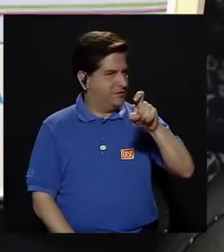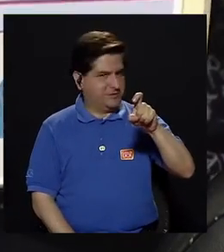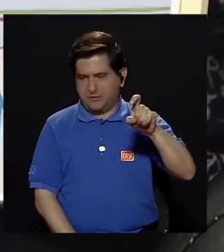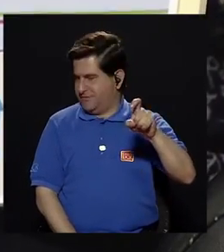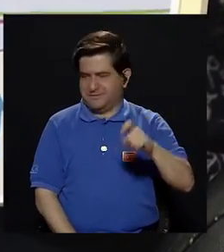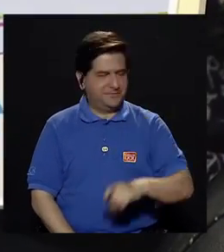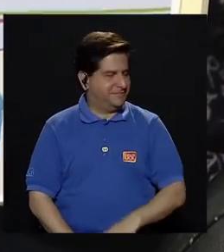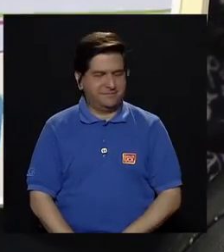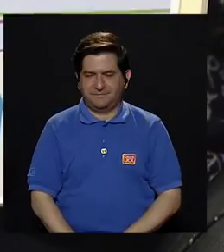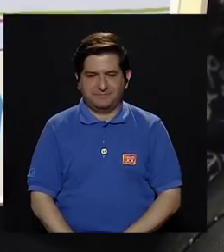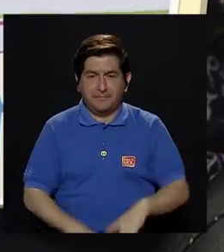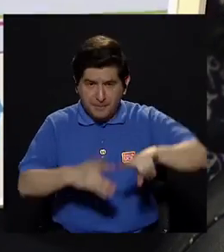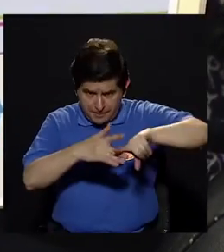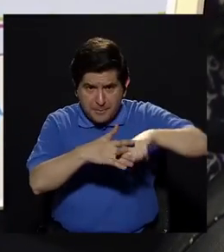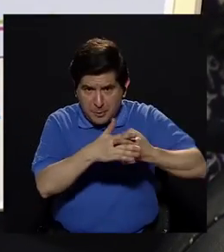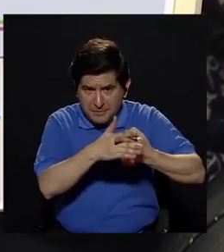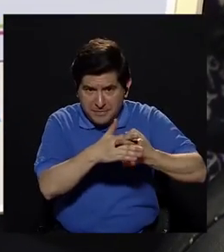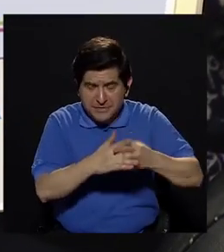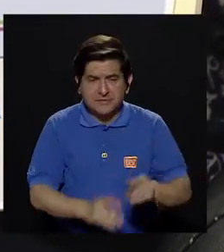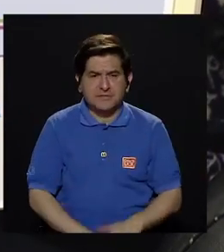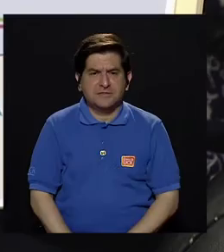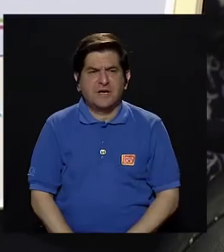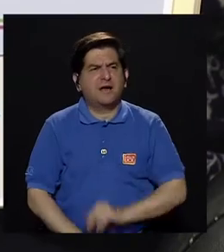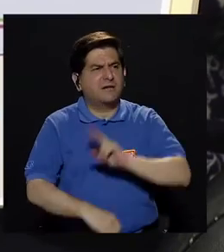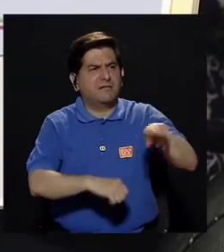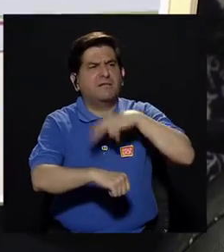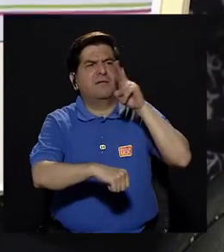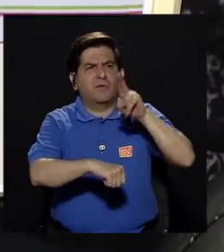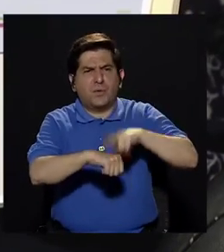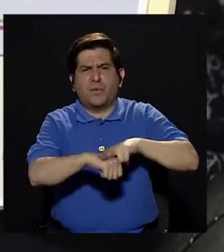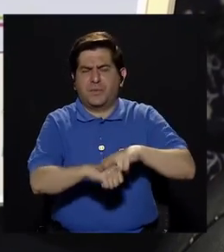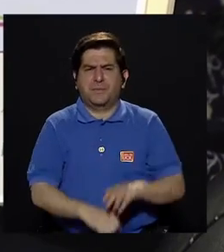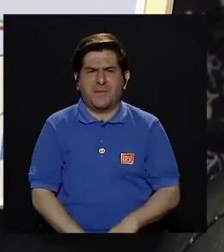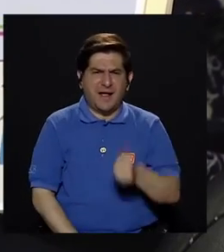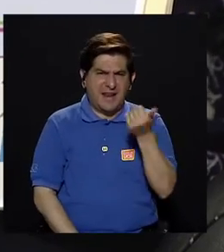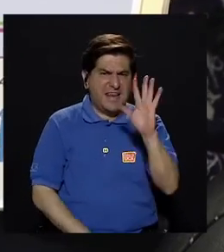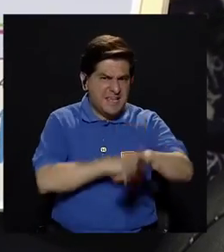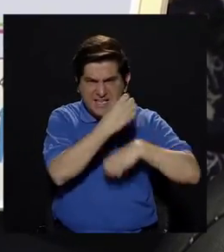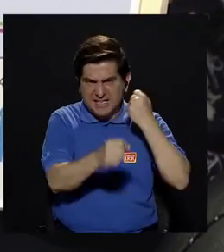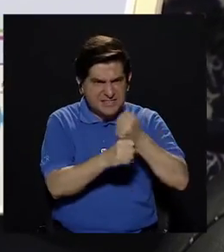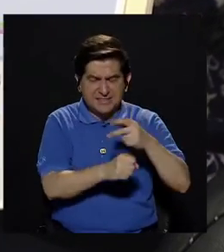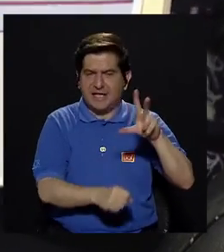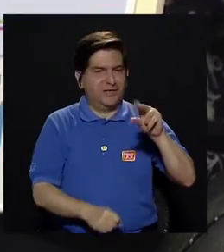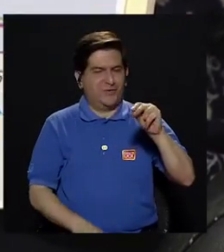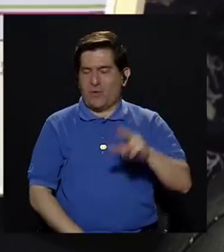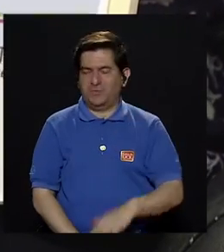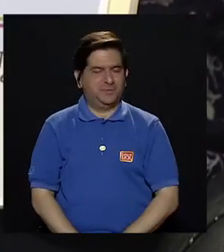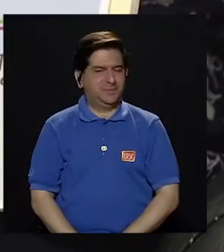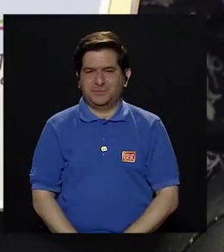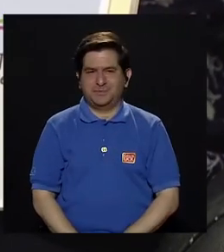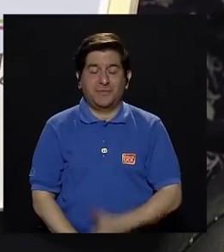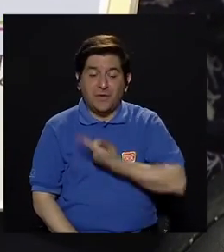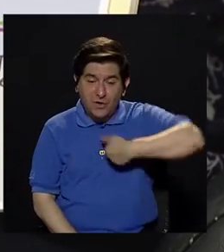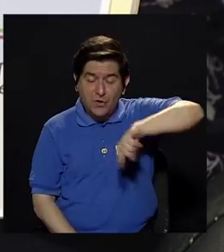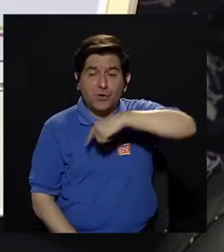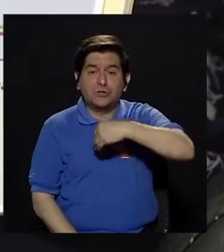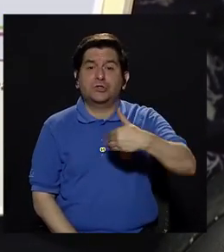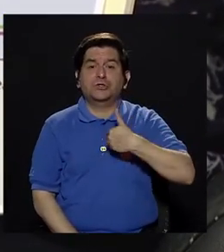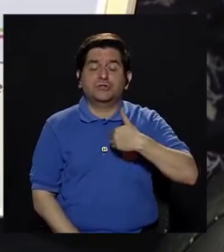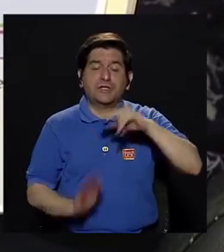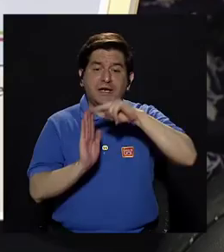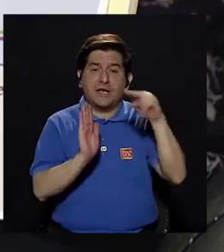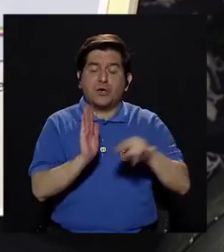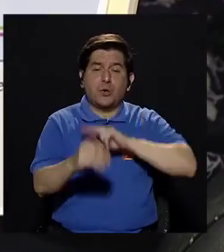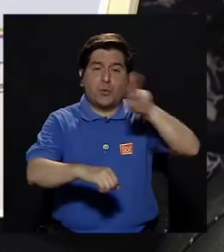Entonces, cuando empieza generalmente no se empieza a los 15 años, ¿verdad? Sino que nosotros tenemos